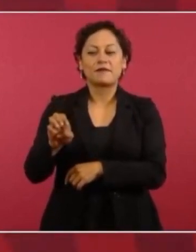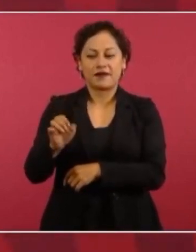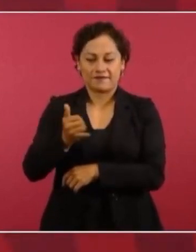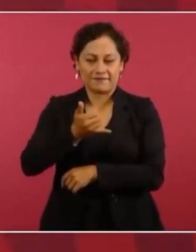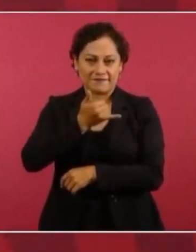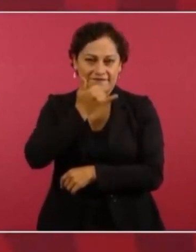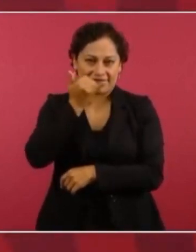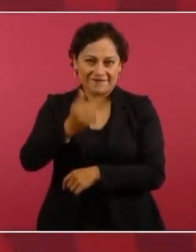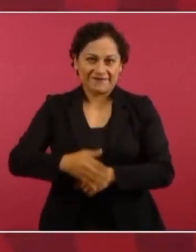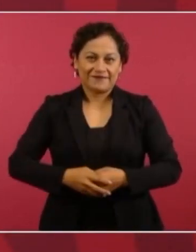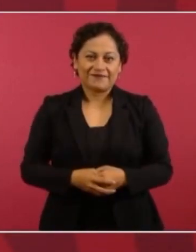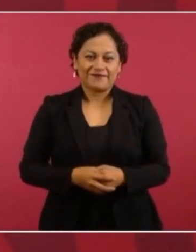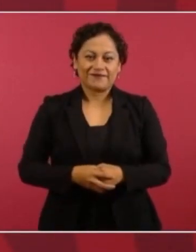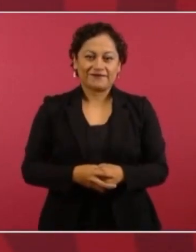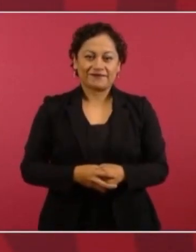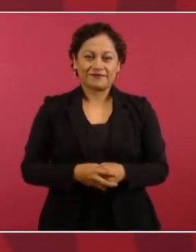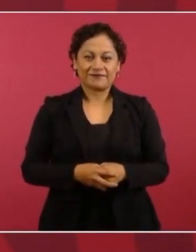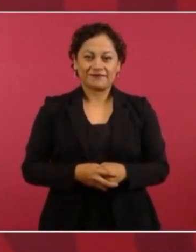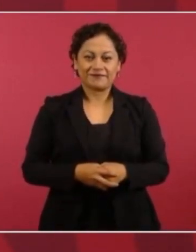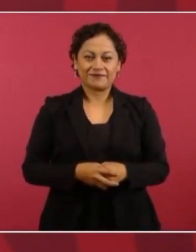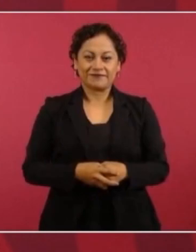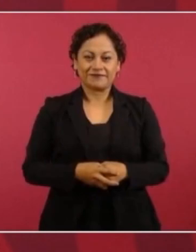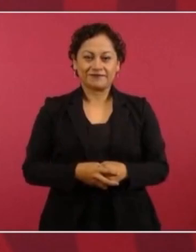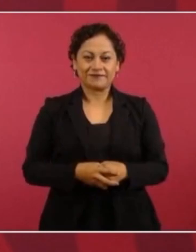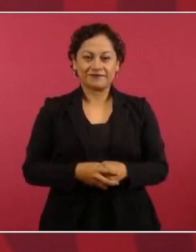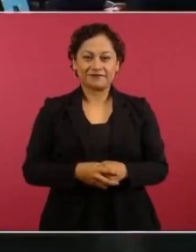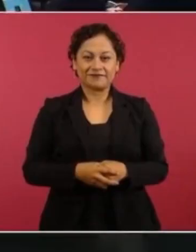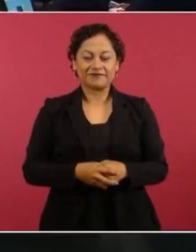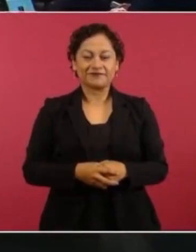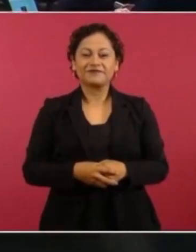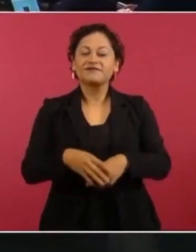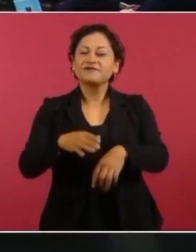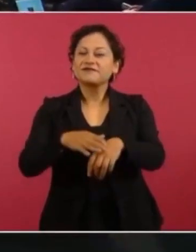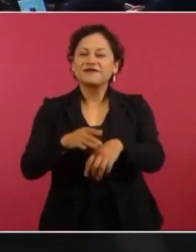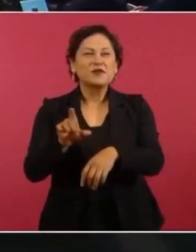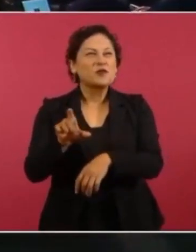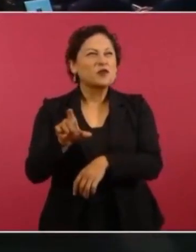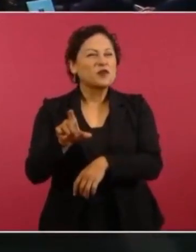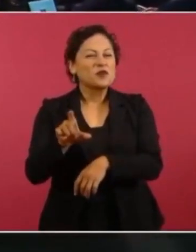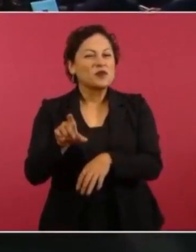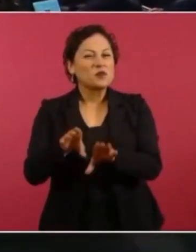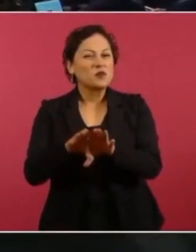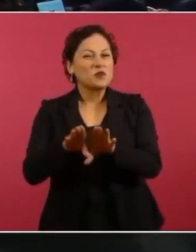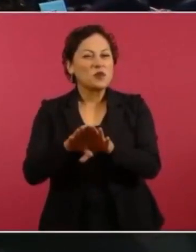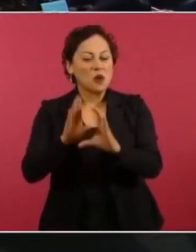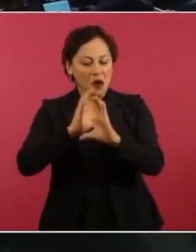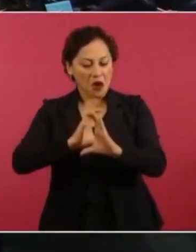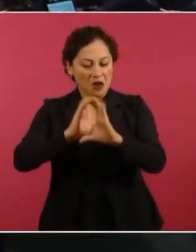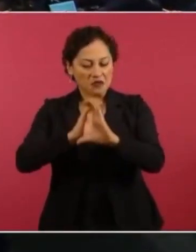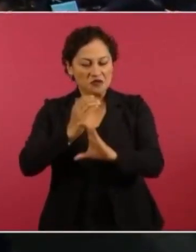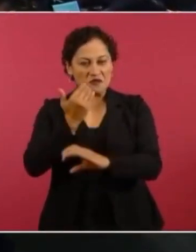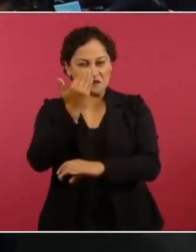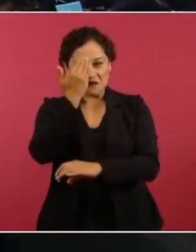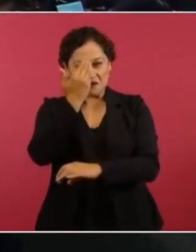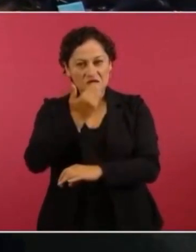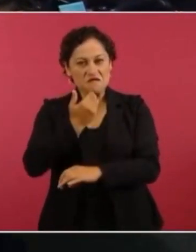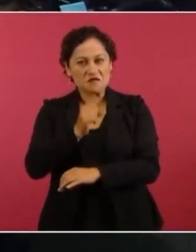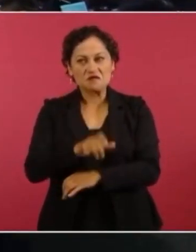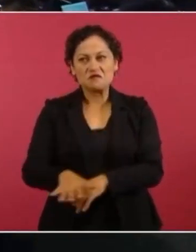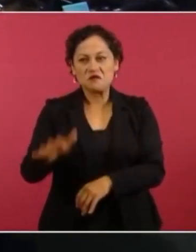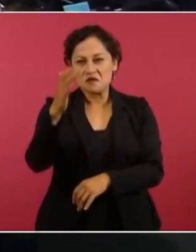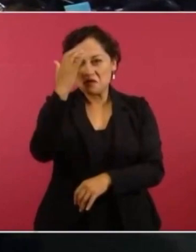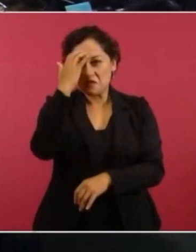Grupo Firme. ¿Y cómo se llama esa canción famosa que aplica?